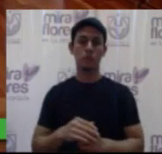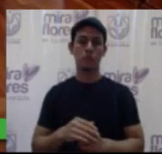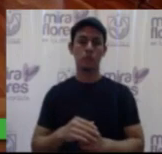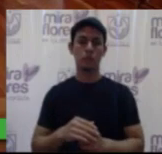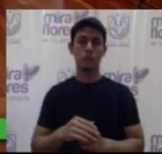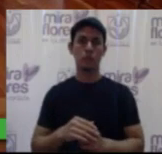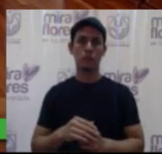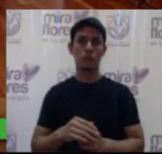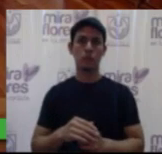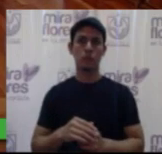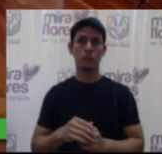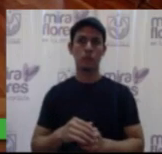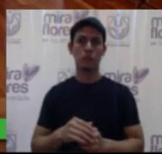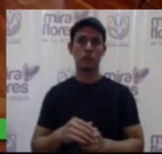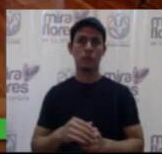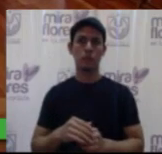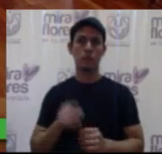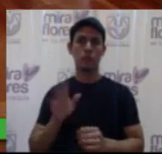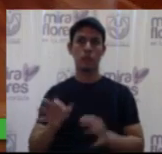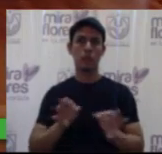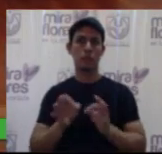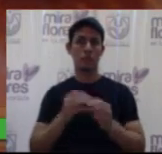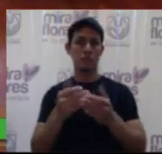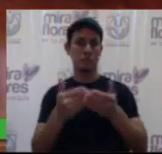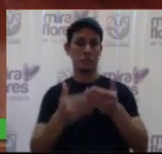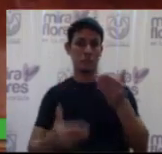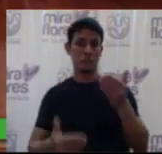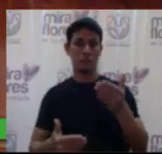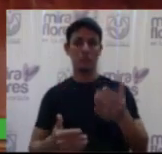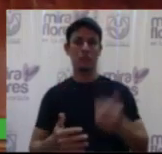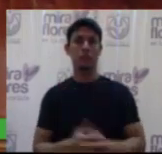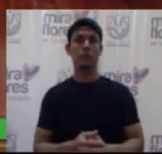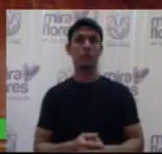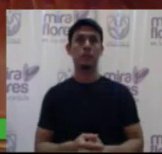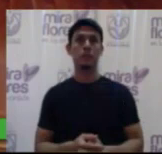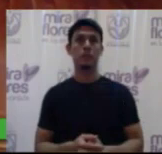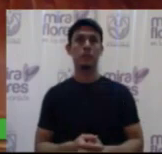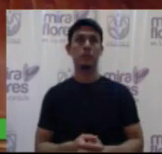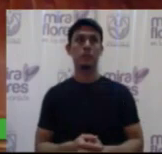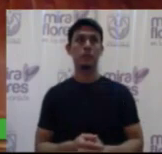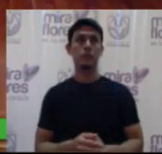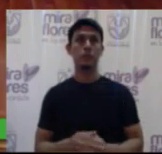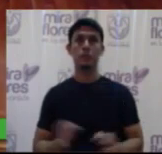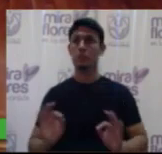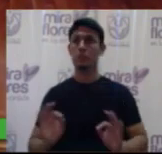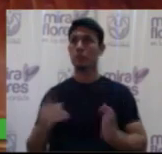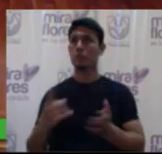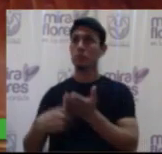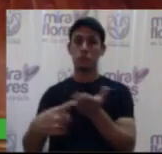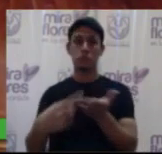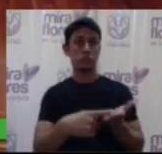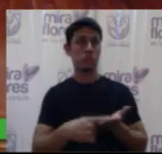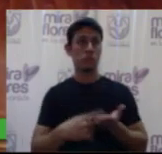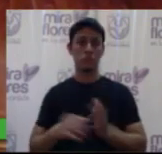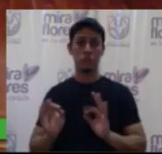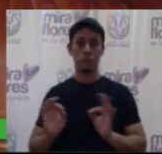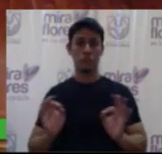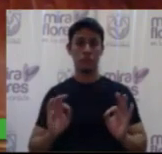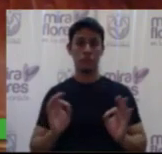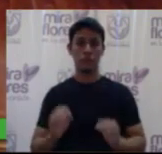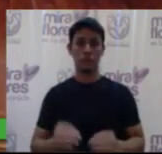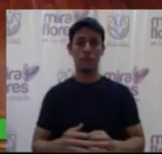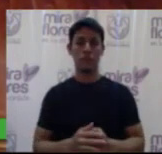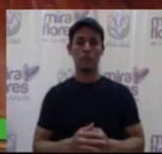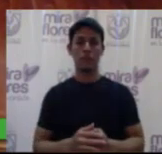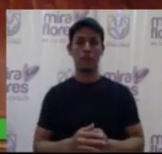las consideraciones expuestas en el acuerdo. Al debate. No teniendo debate por medio, procedemos al voto. Aquellos miembros